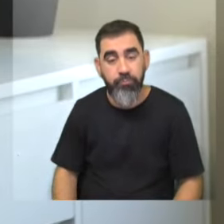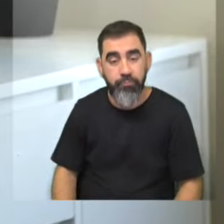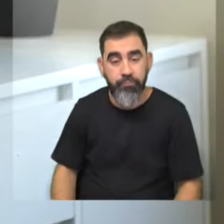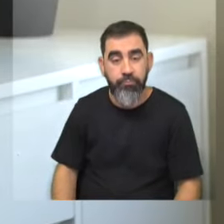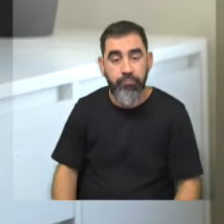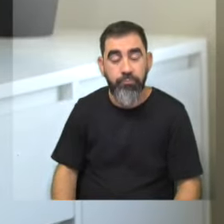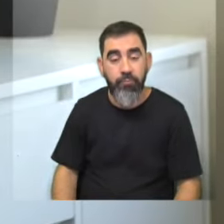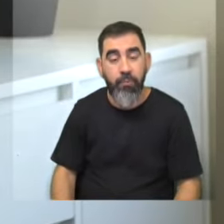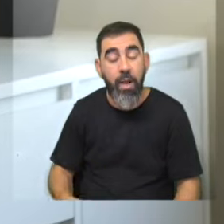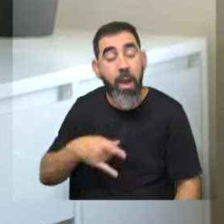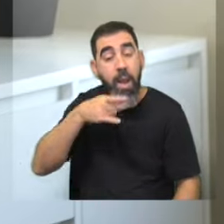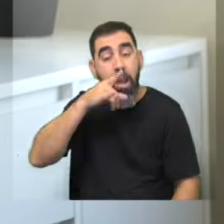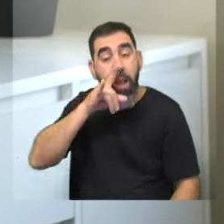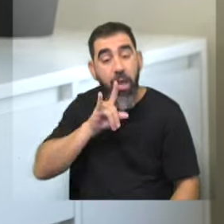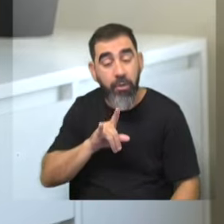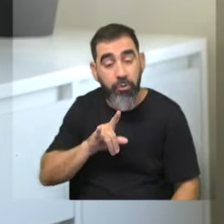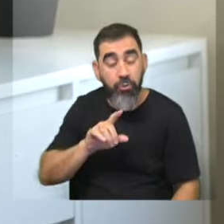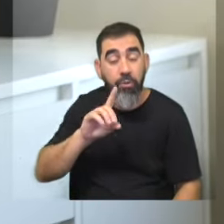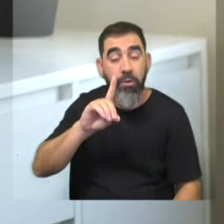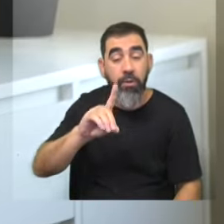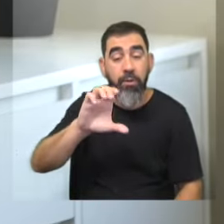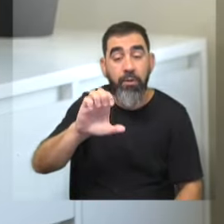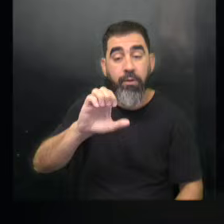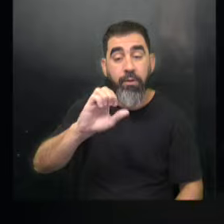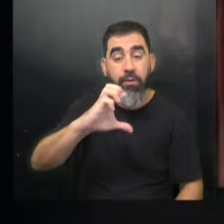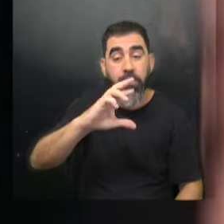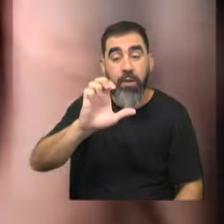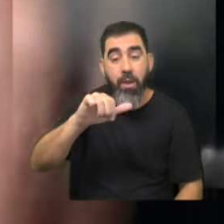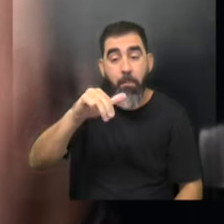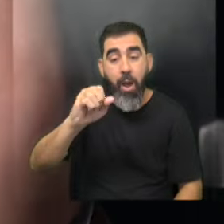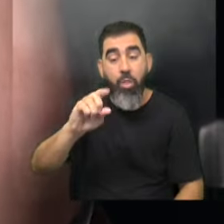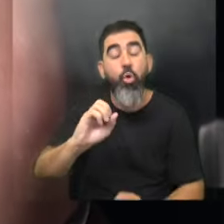los lácteos descremados, entonces su consumo excesivo también podría generarlo.